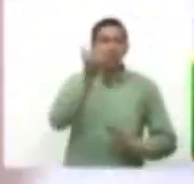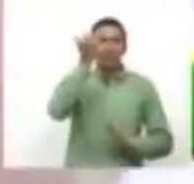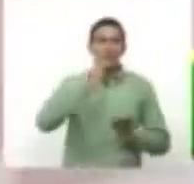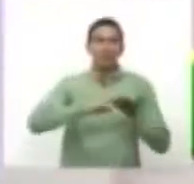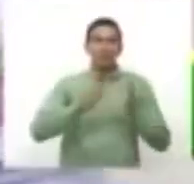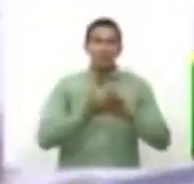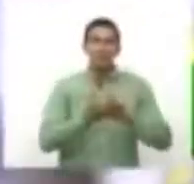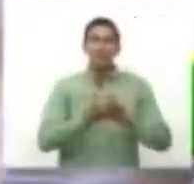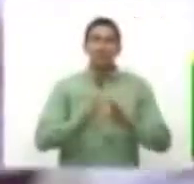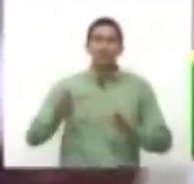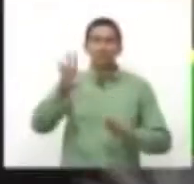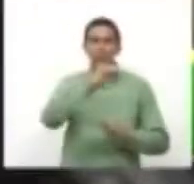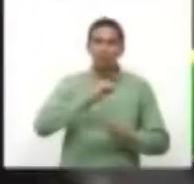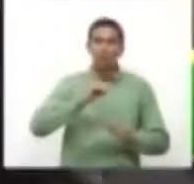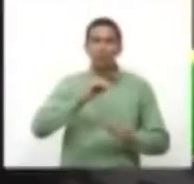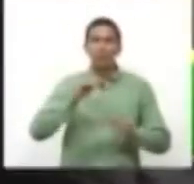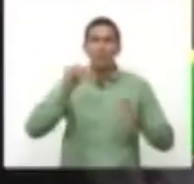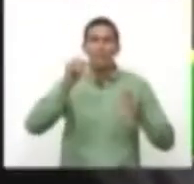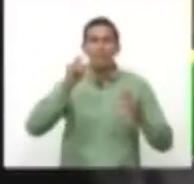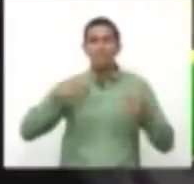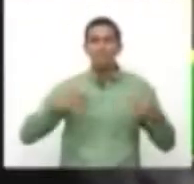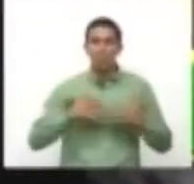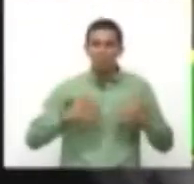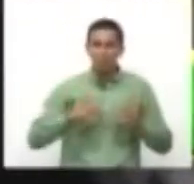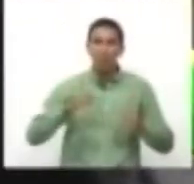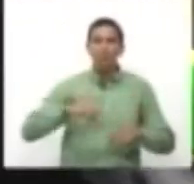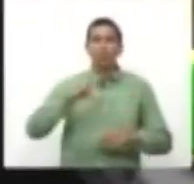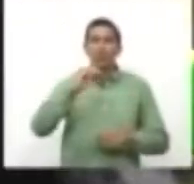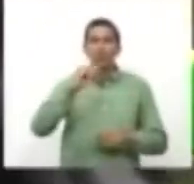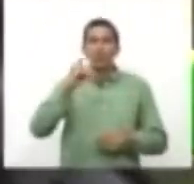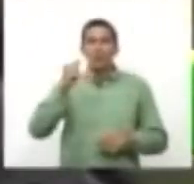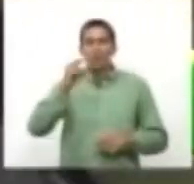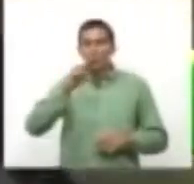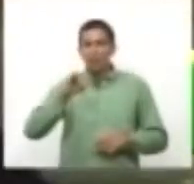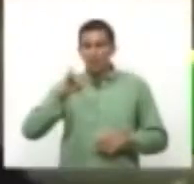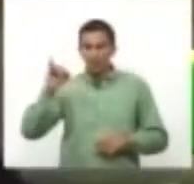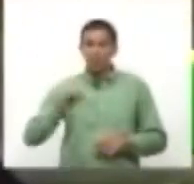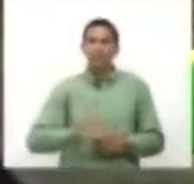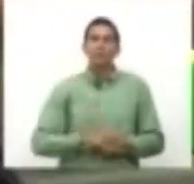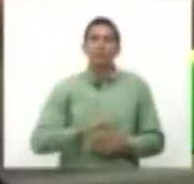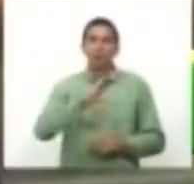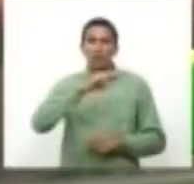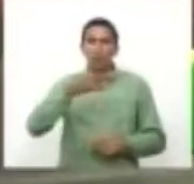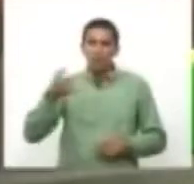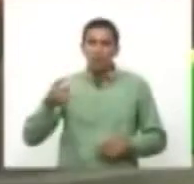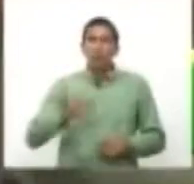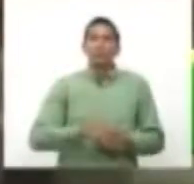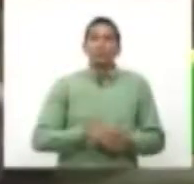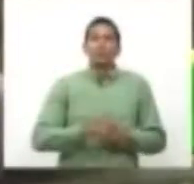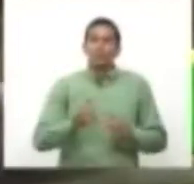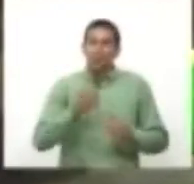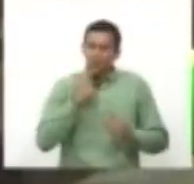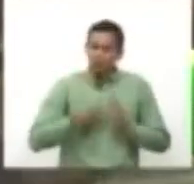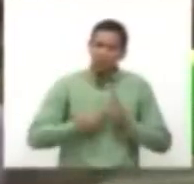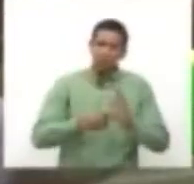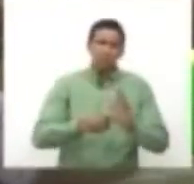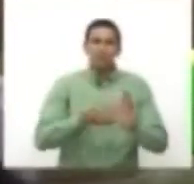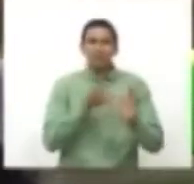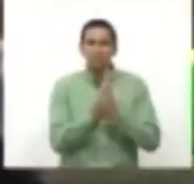de Valledupar y Codazzi. Nos llena de satisfacción, de alegría ver cómo ciudadanos de manera voluntaria, de manera